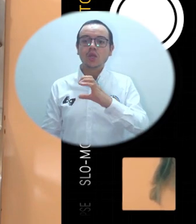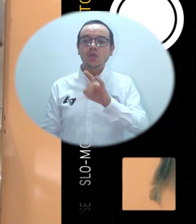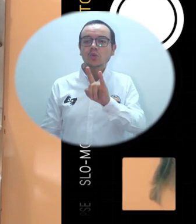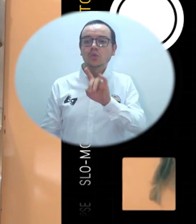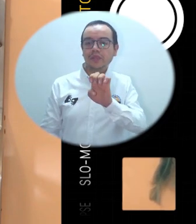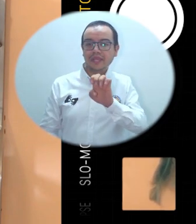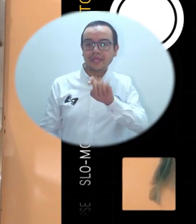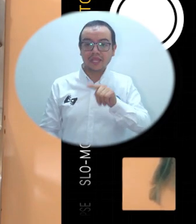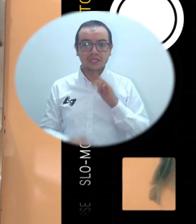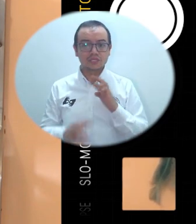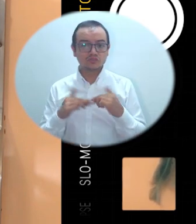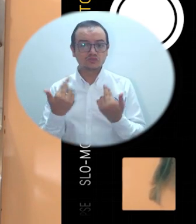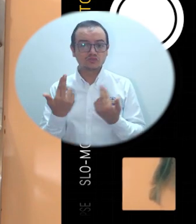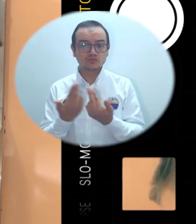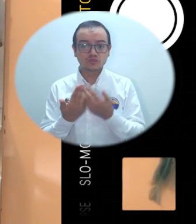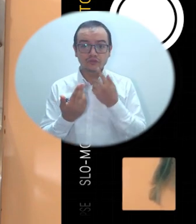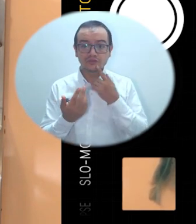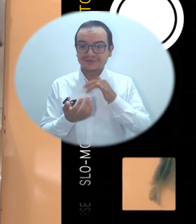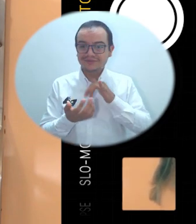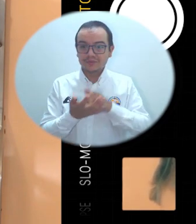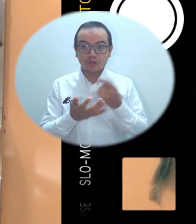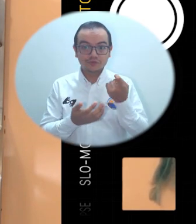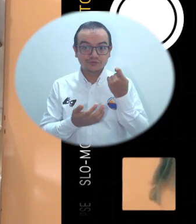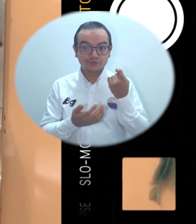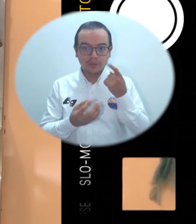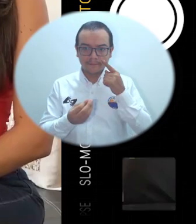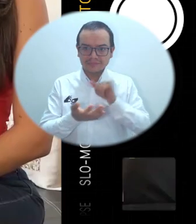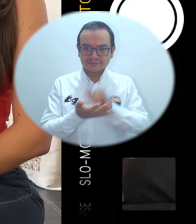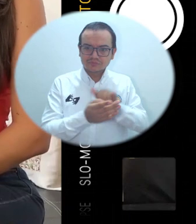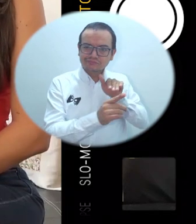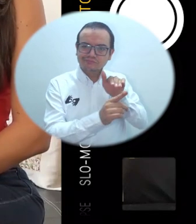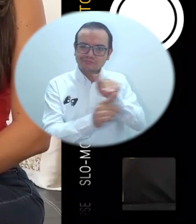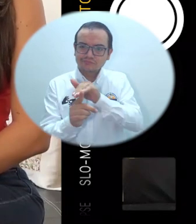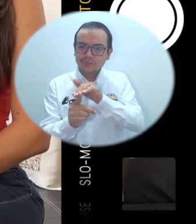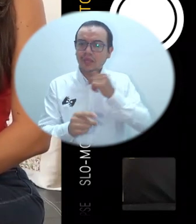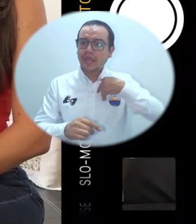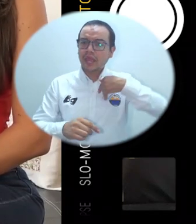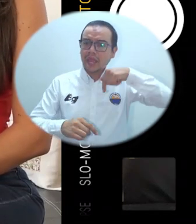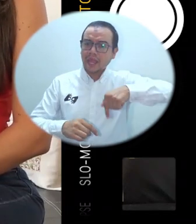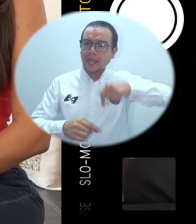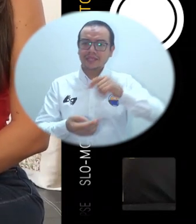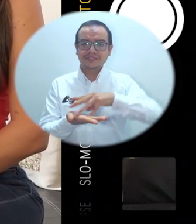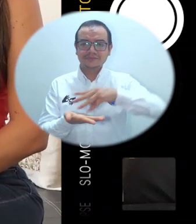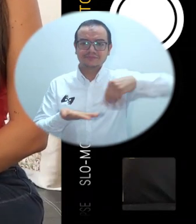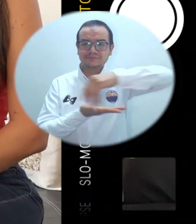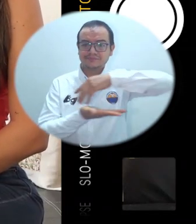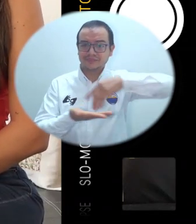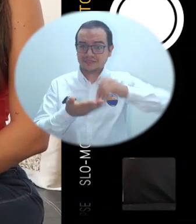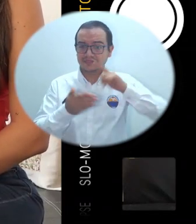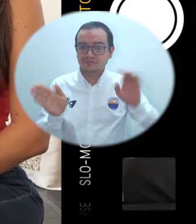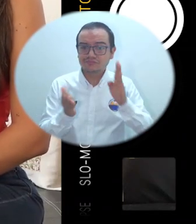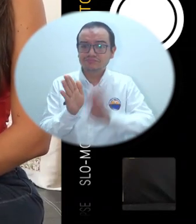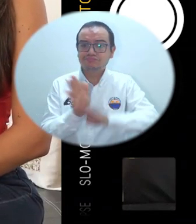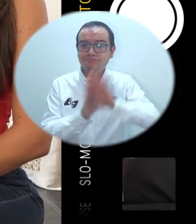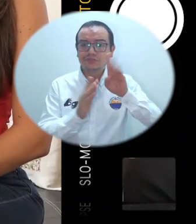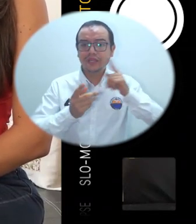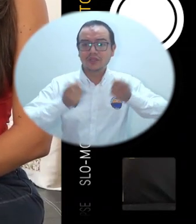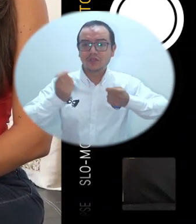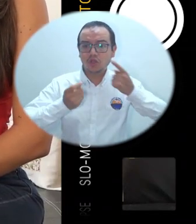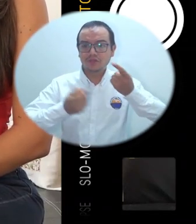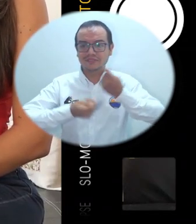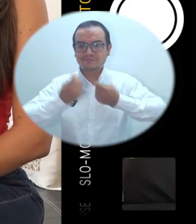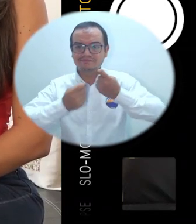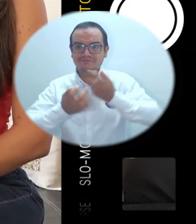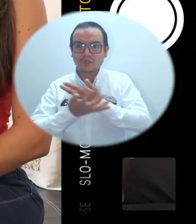un llamado a la unidad para la reactivación económica del Magdalena. En la reunión, que contó con más de 70 participantes entre